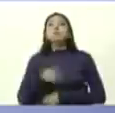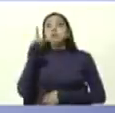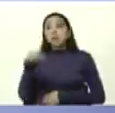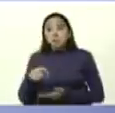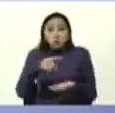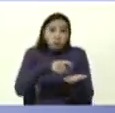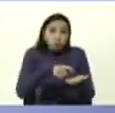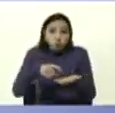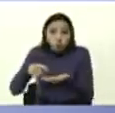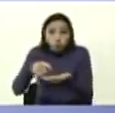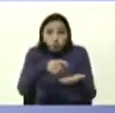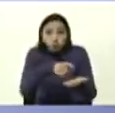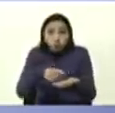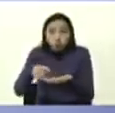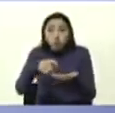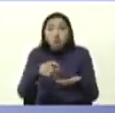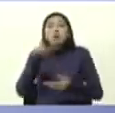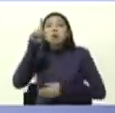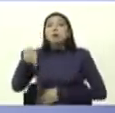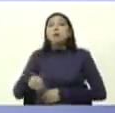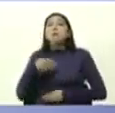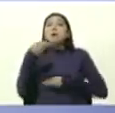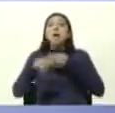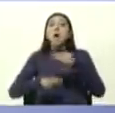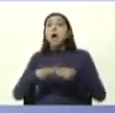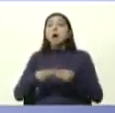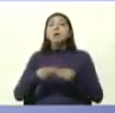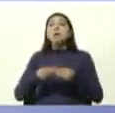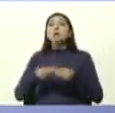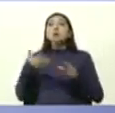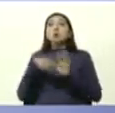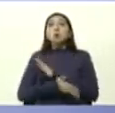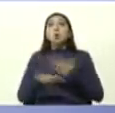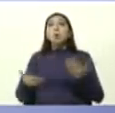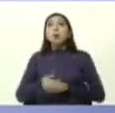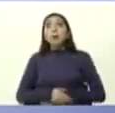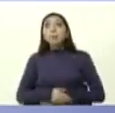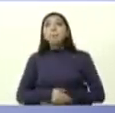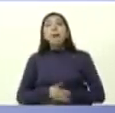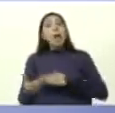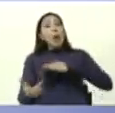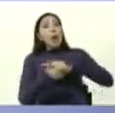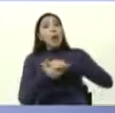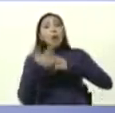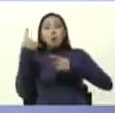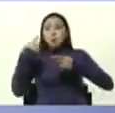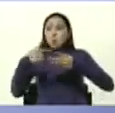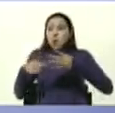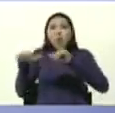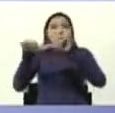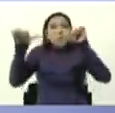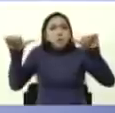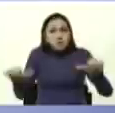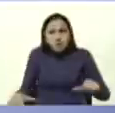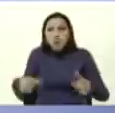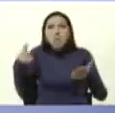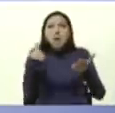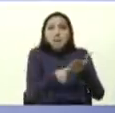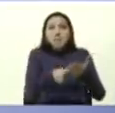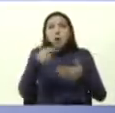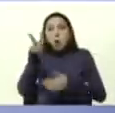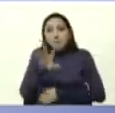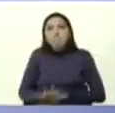QR, lo que es la implementación de las plataformas digitales para los diversos sistemas de pagos en